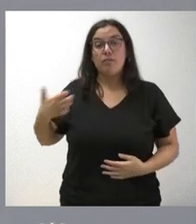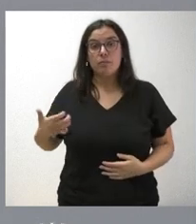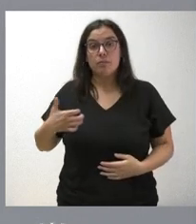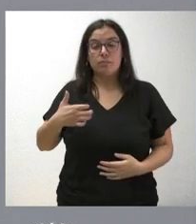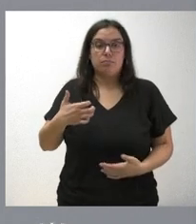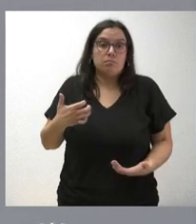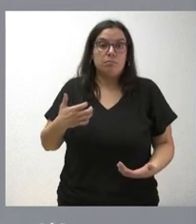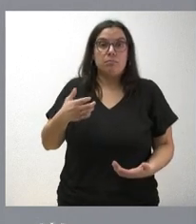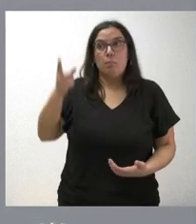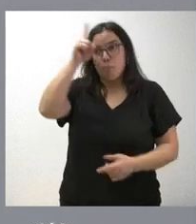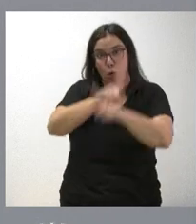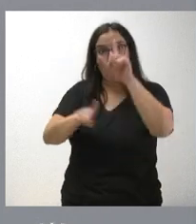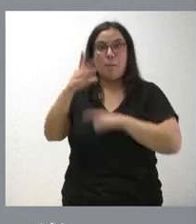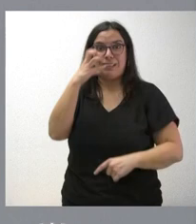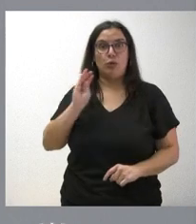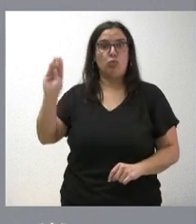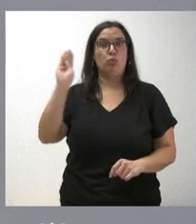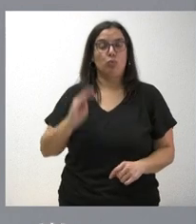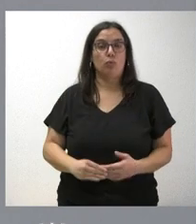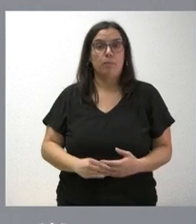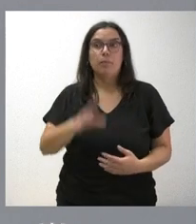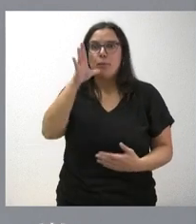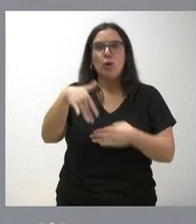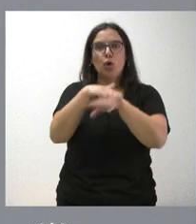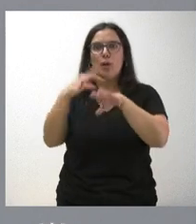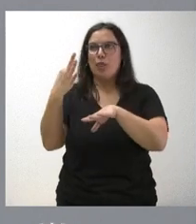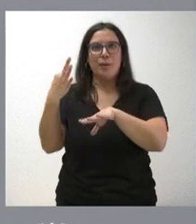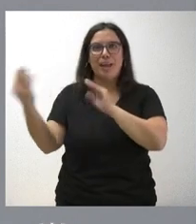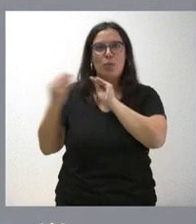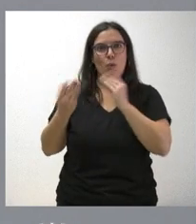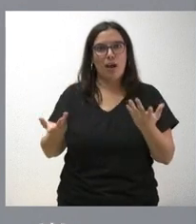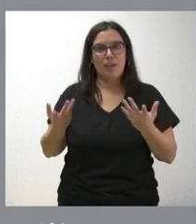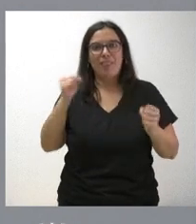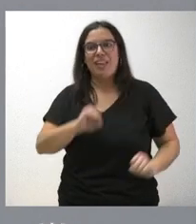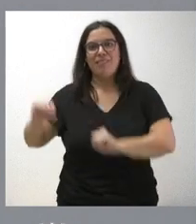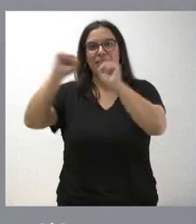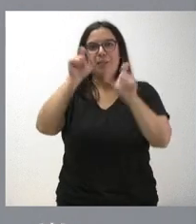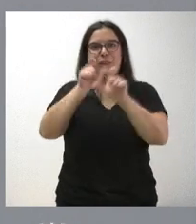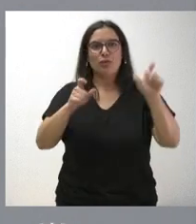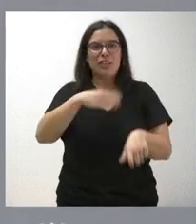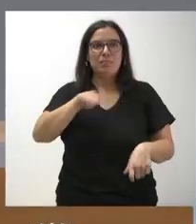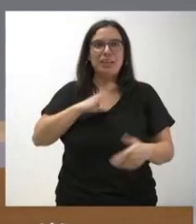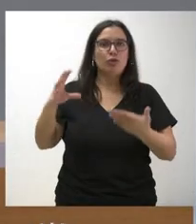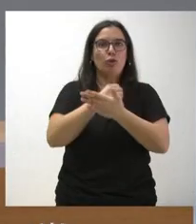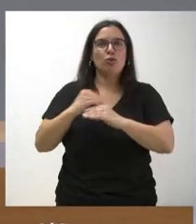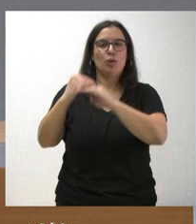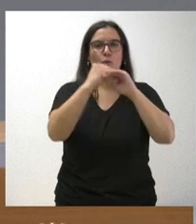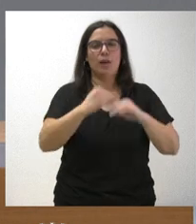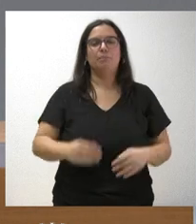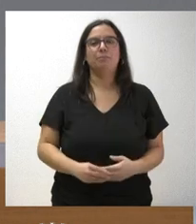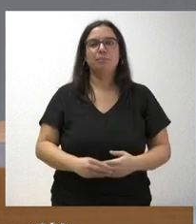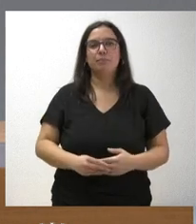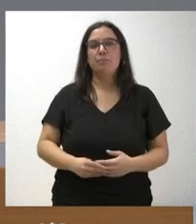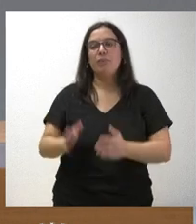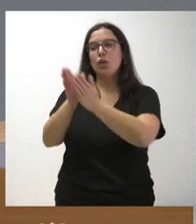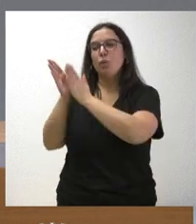españoles creo que hay un problema serio Porque el gobierno tendría que estar de nuestro lado defendiendo la igualdad de todos los españoles me trasladan una duda